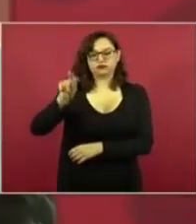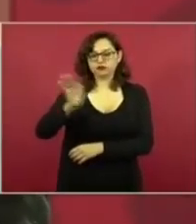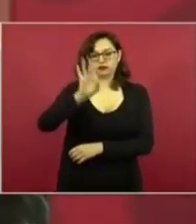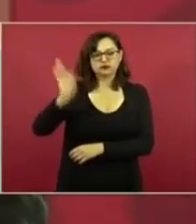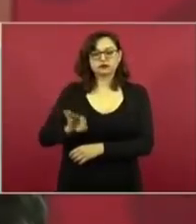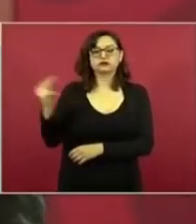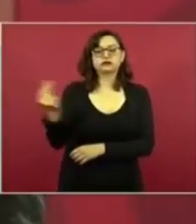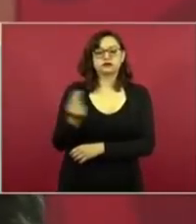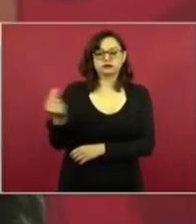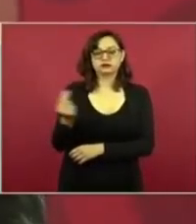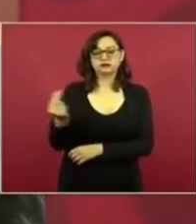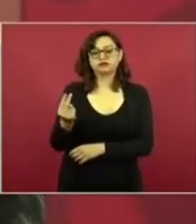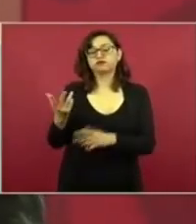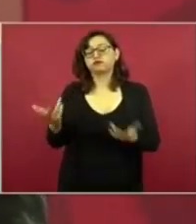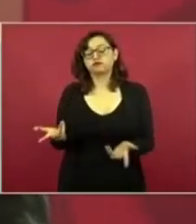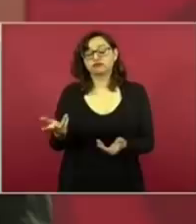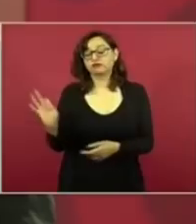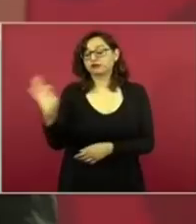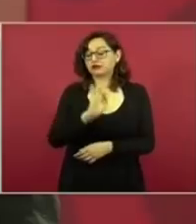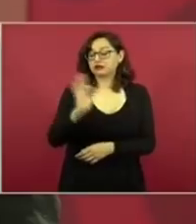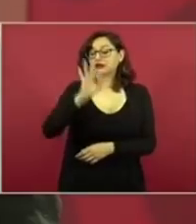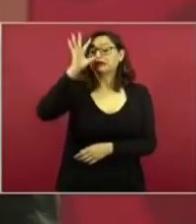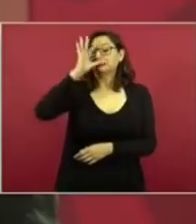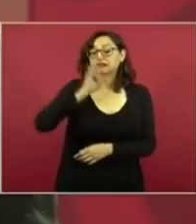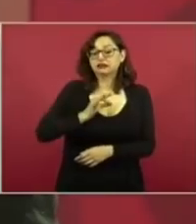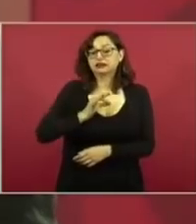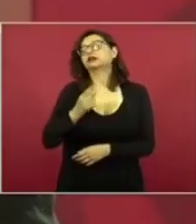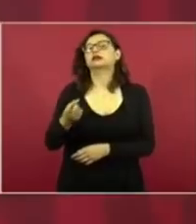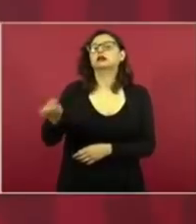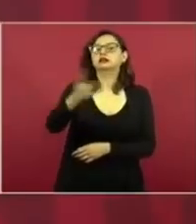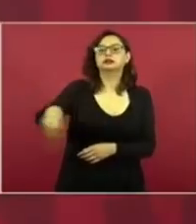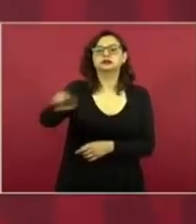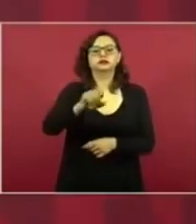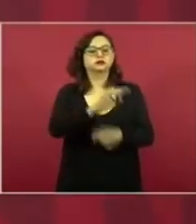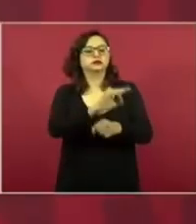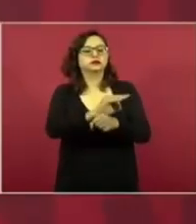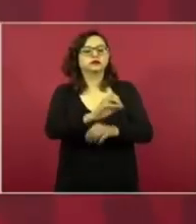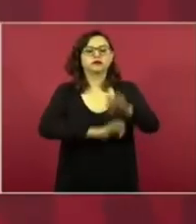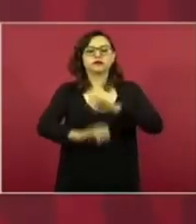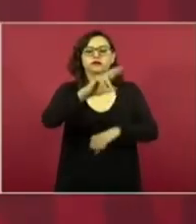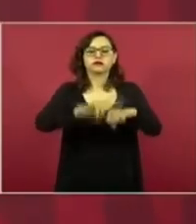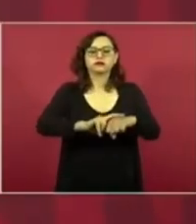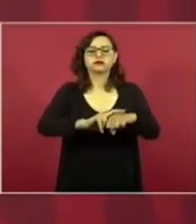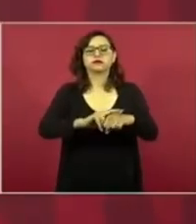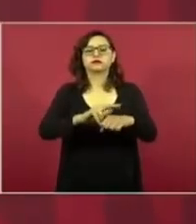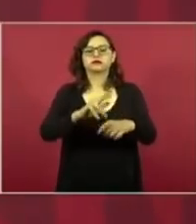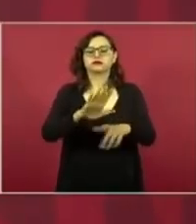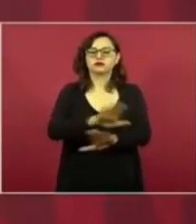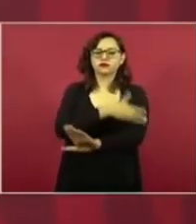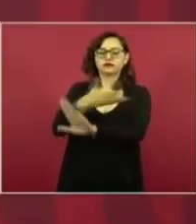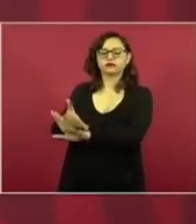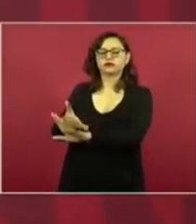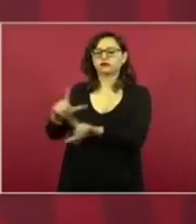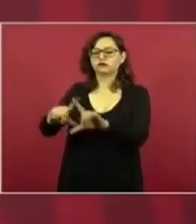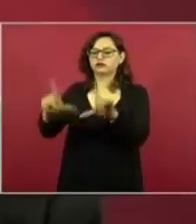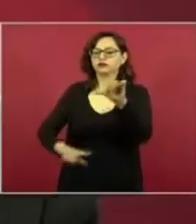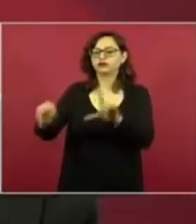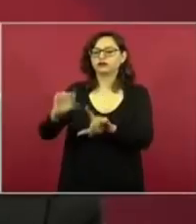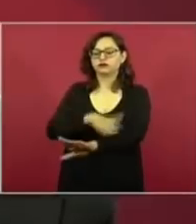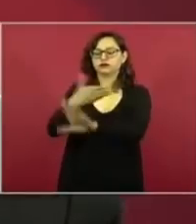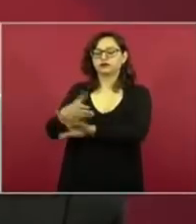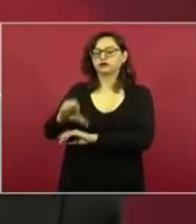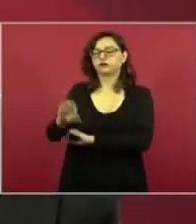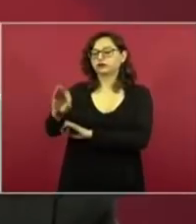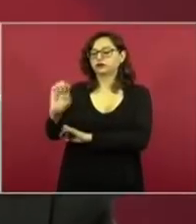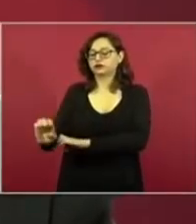si triunfan los conservadores, los que están a favor de las empresas extranjeras y en contra de la Comisión Federal de